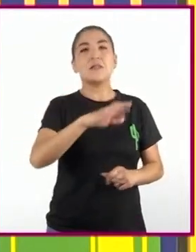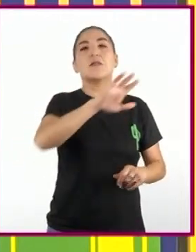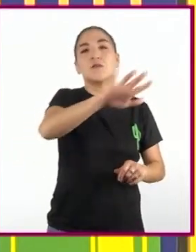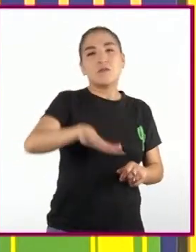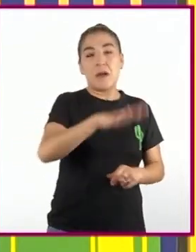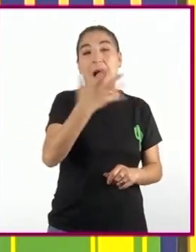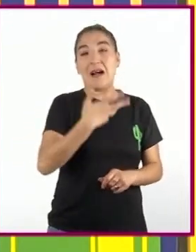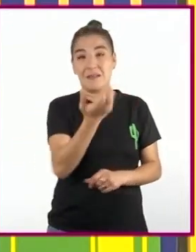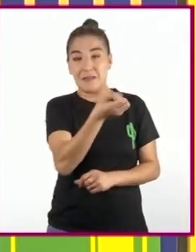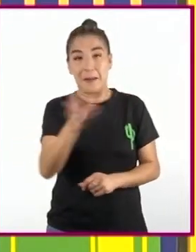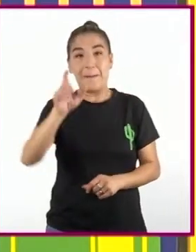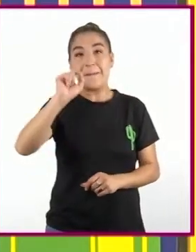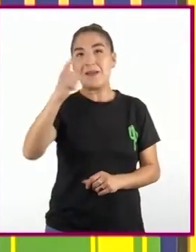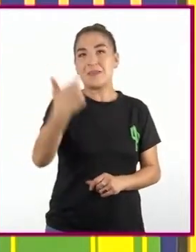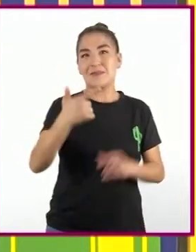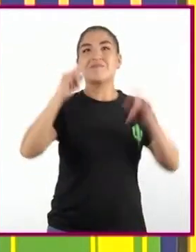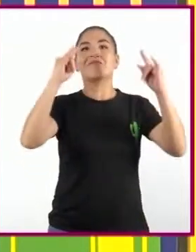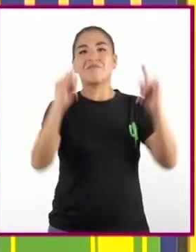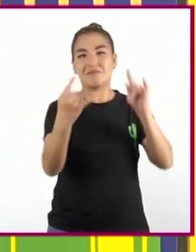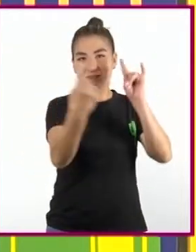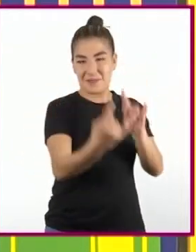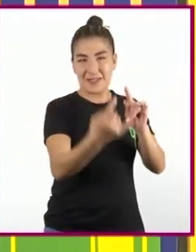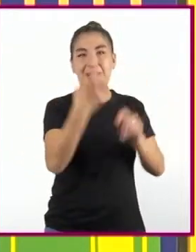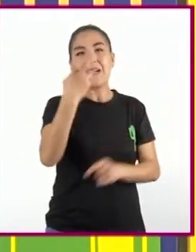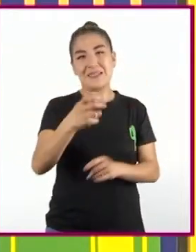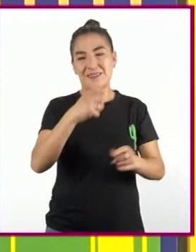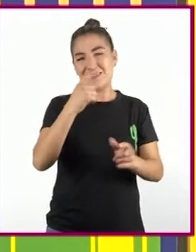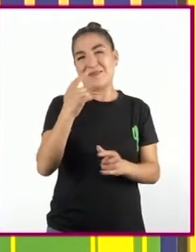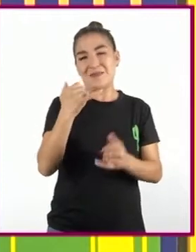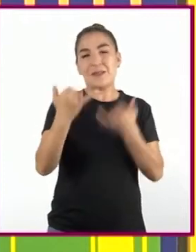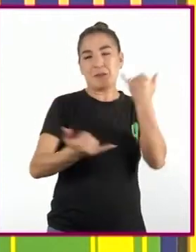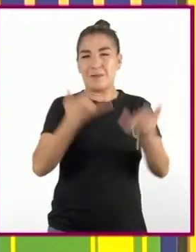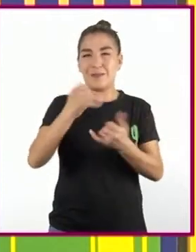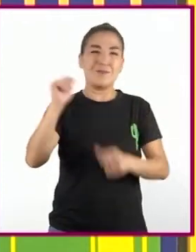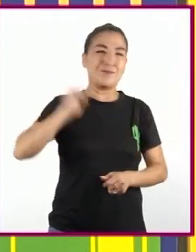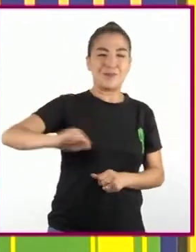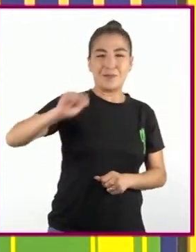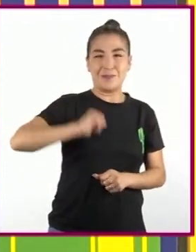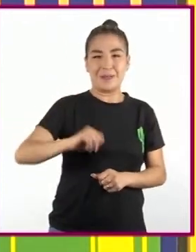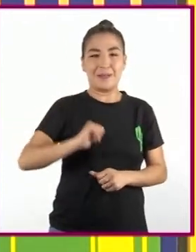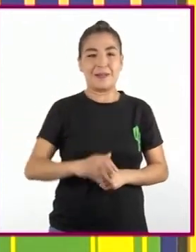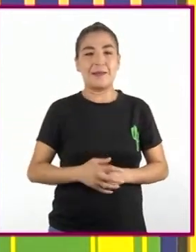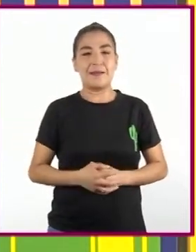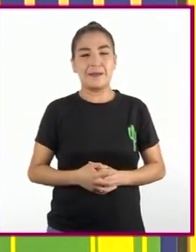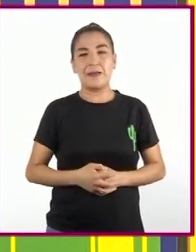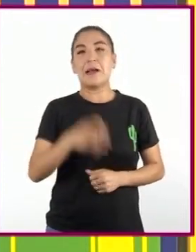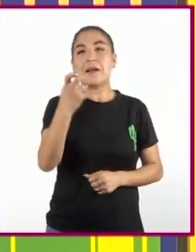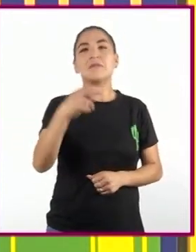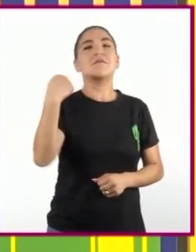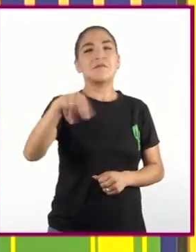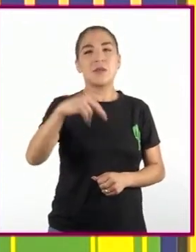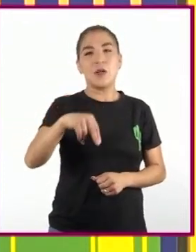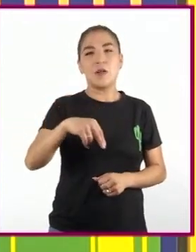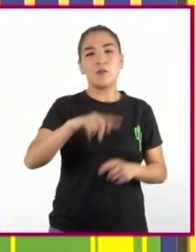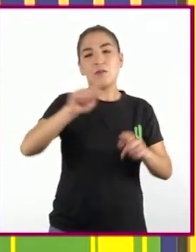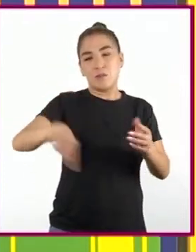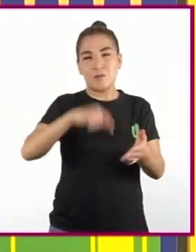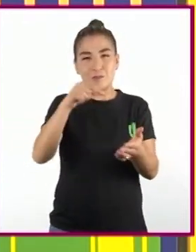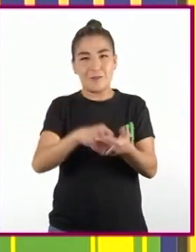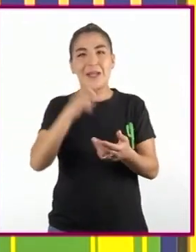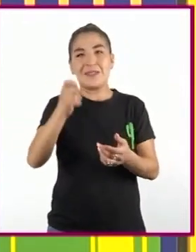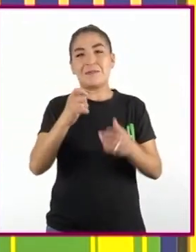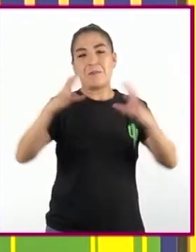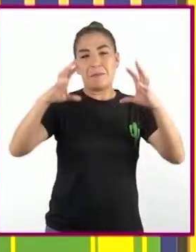de 27 canchas para este deporte ritual. Destaca sobre todo los llamados conjuntos de juego de